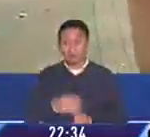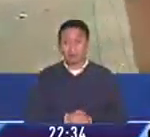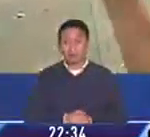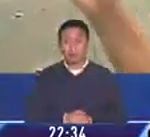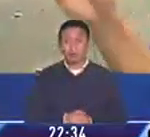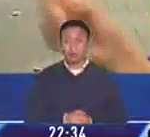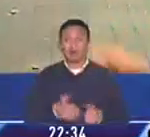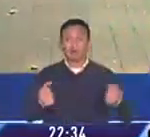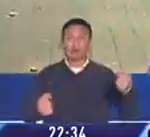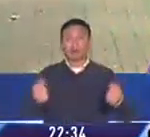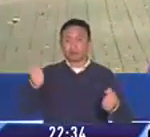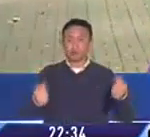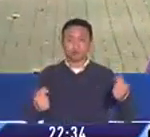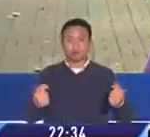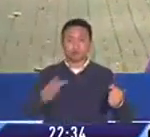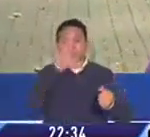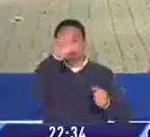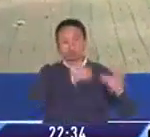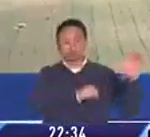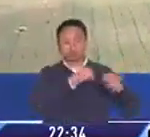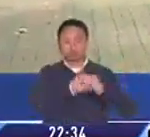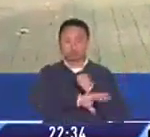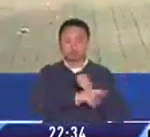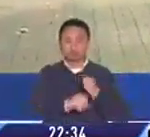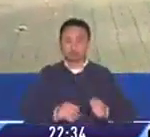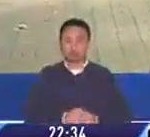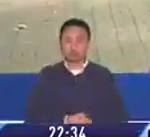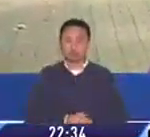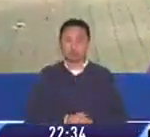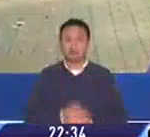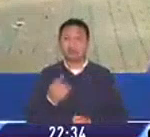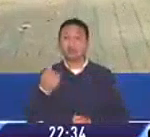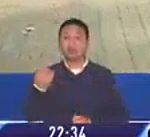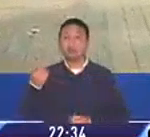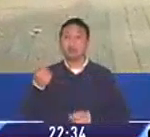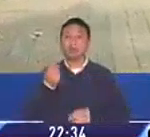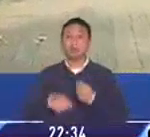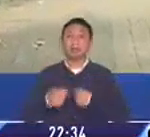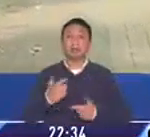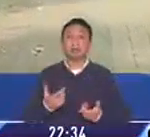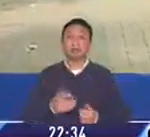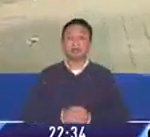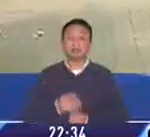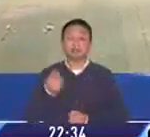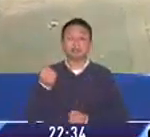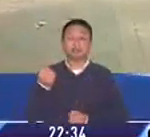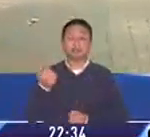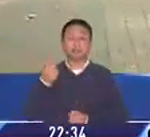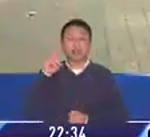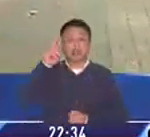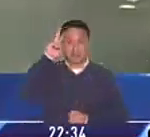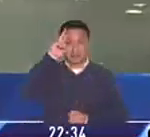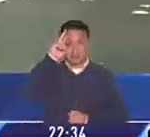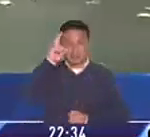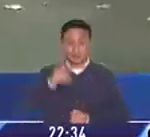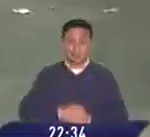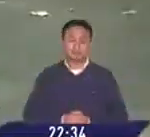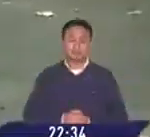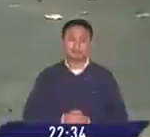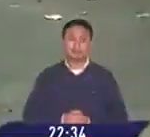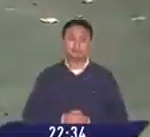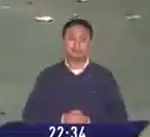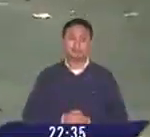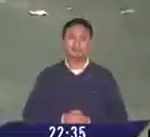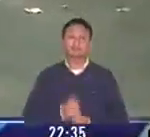de los contenedores y da pena porque se ve que es solamente para ellos sacarlo, como es para el dinero. En Solanda,